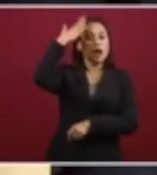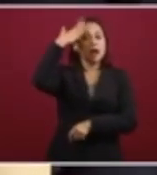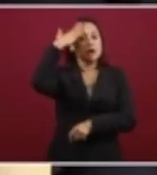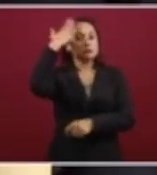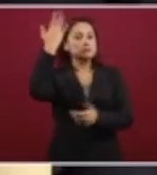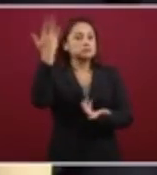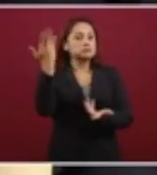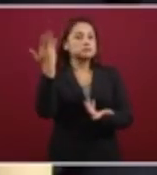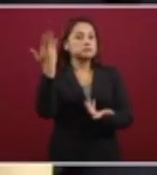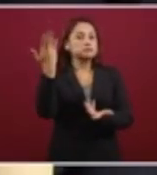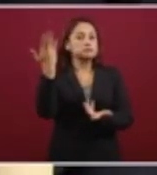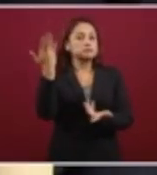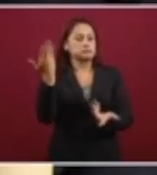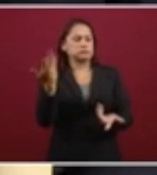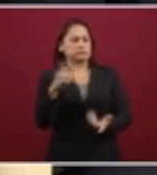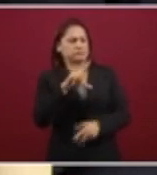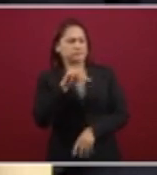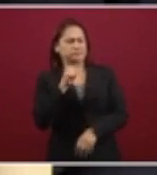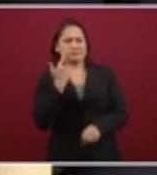camionetas